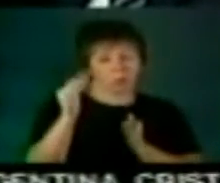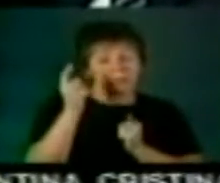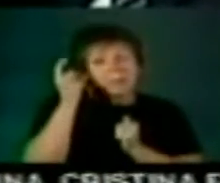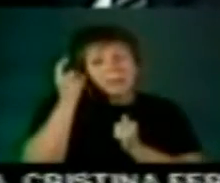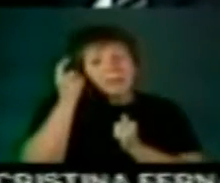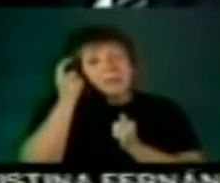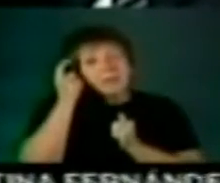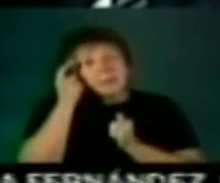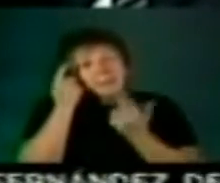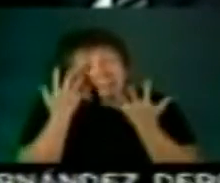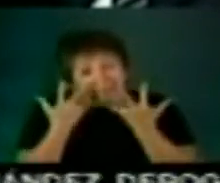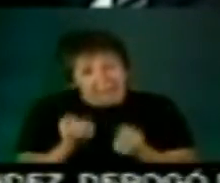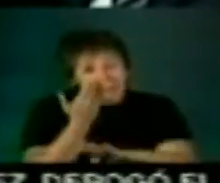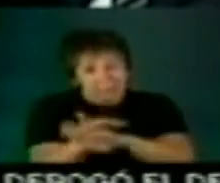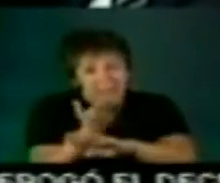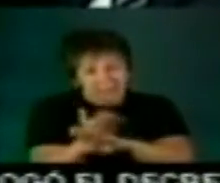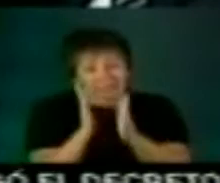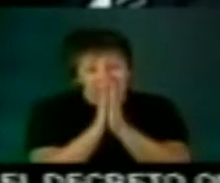Permítanos soñar.